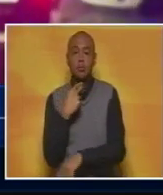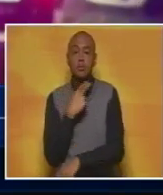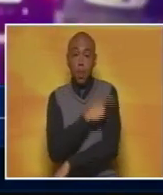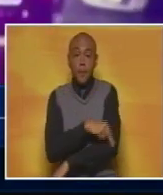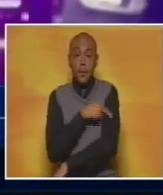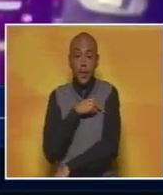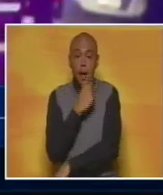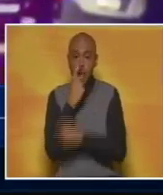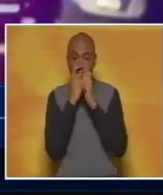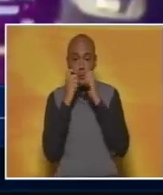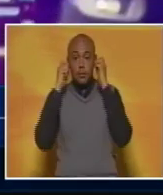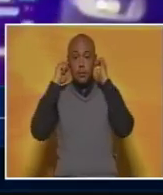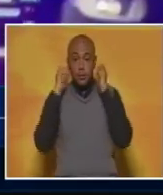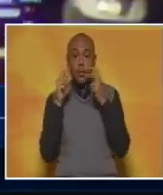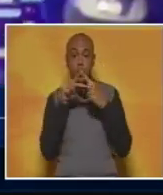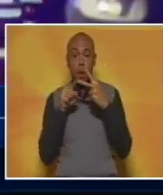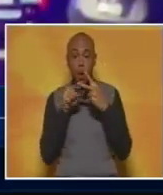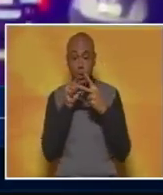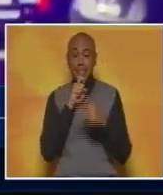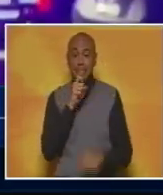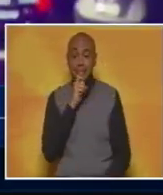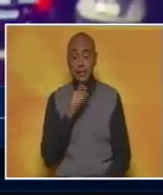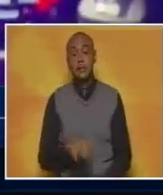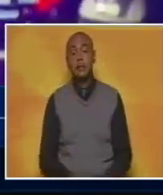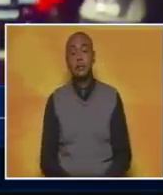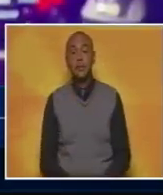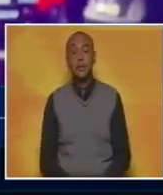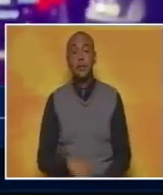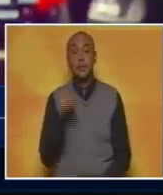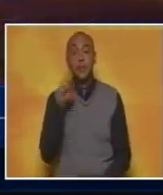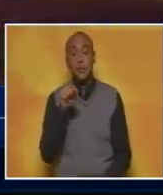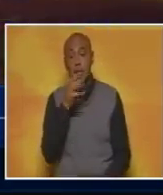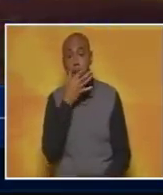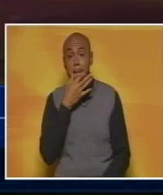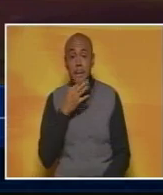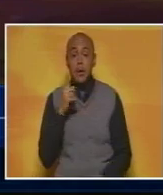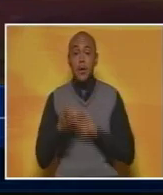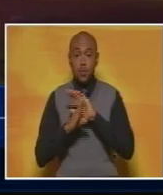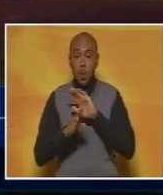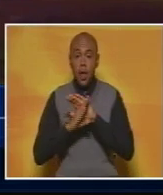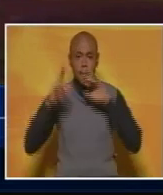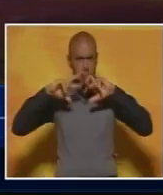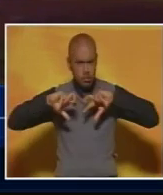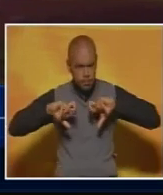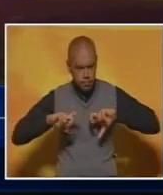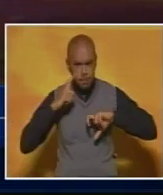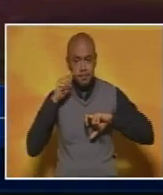en condición crítica. Autoridades aseguran que aún se encuentran investigando el